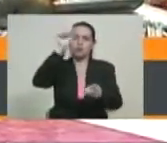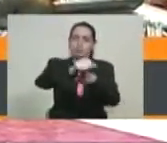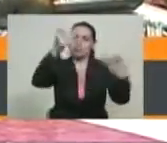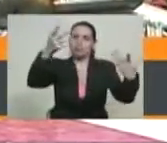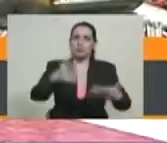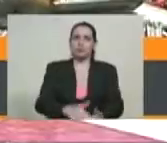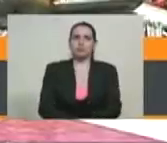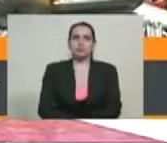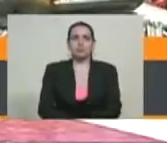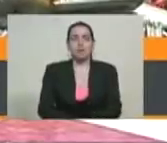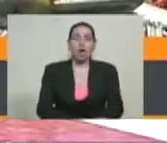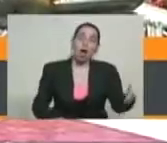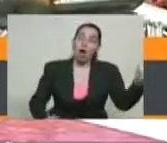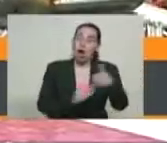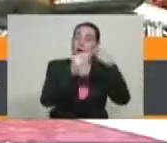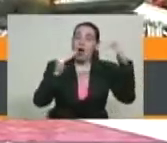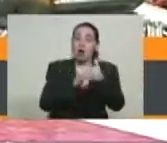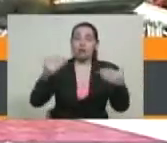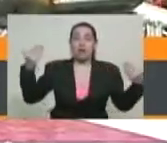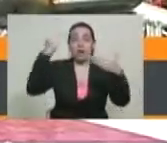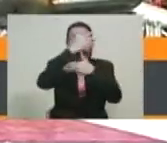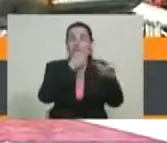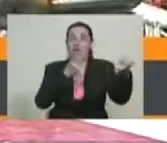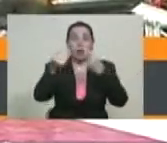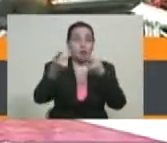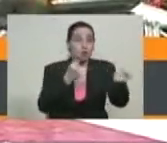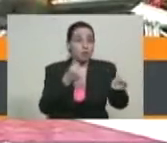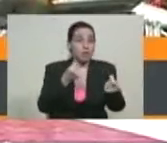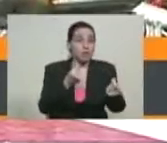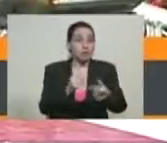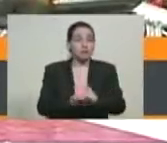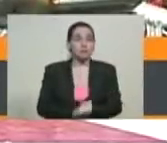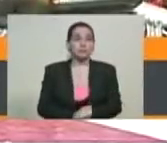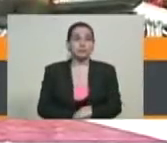Contra las mafias económicas,